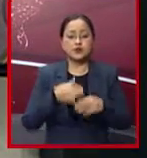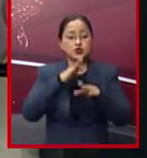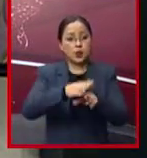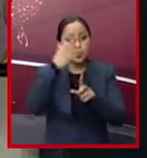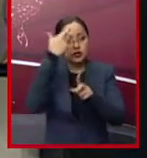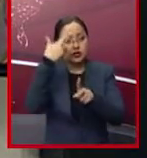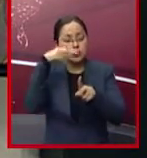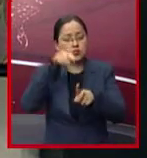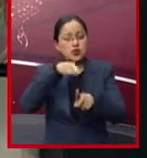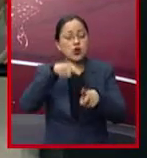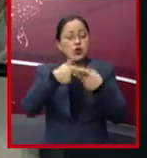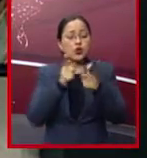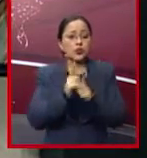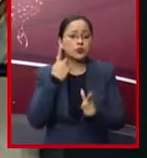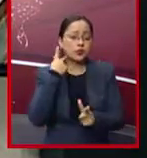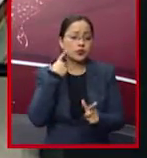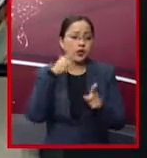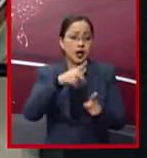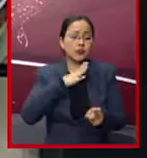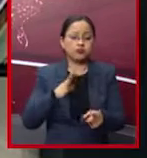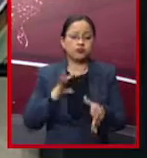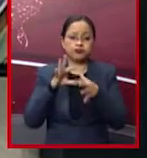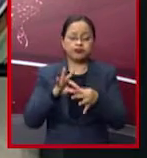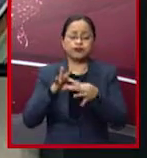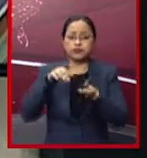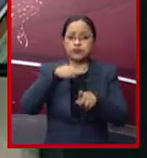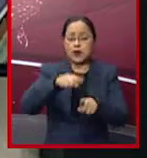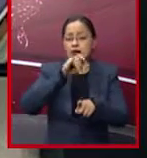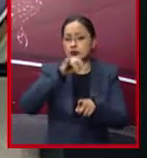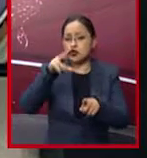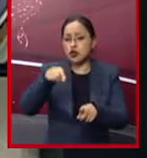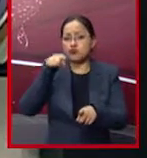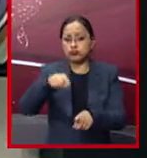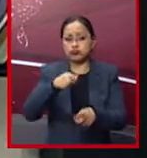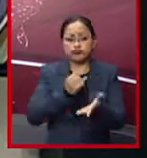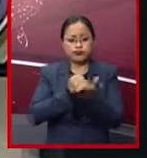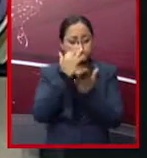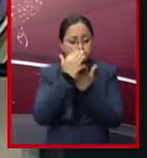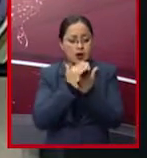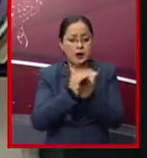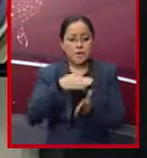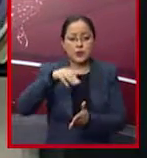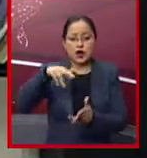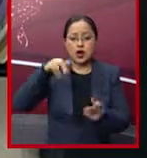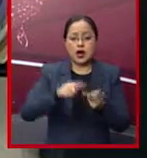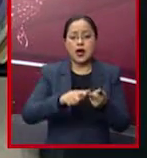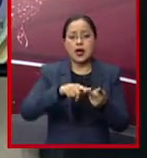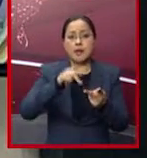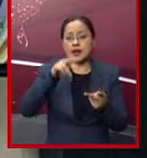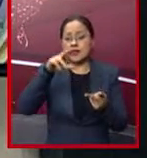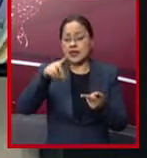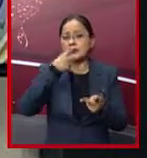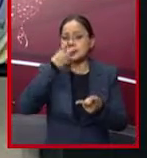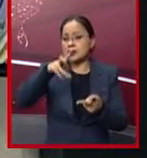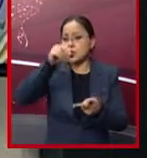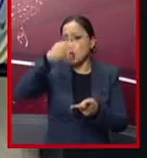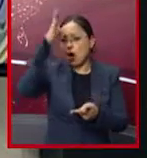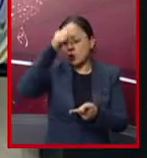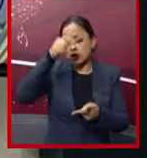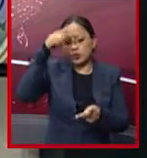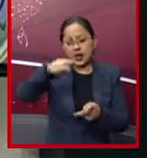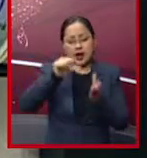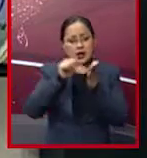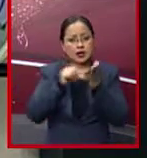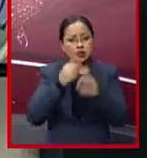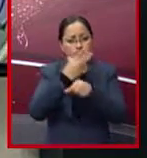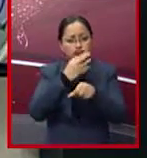grupos parlamentarios se dieron posicionamientos a favor y en contra del dictamen, siendo Morena y el PRD quienes externaron su desacuerdo con la reforma al artículo